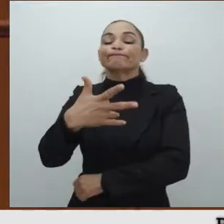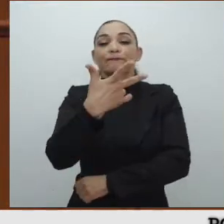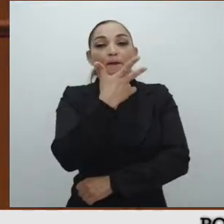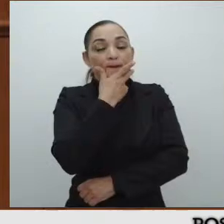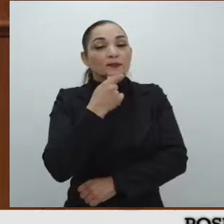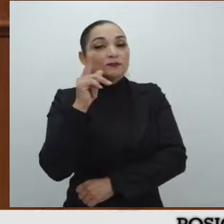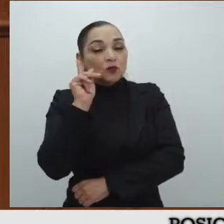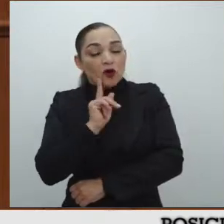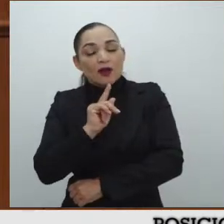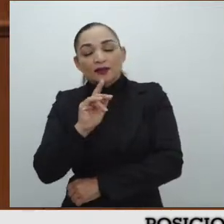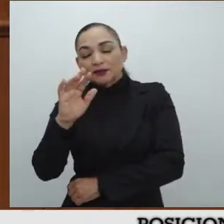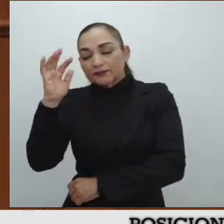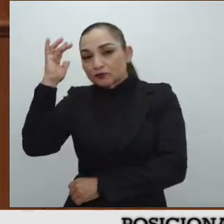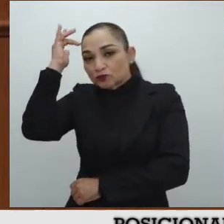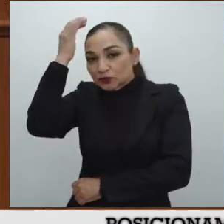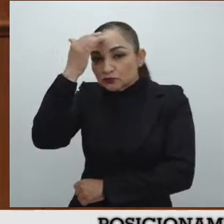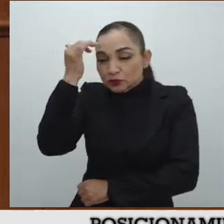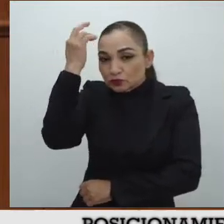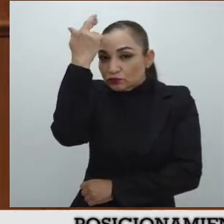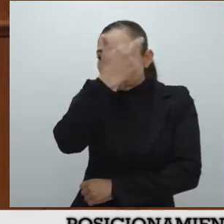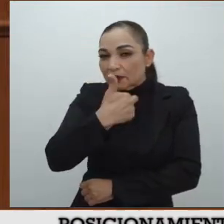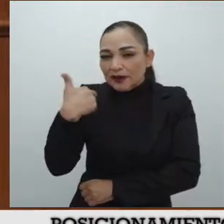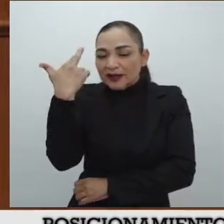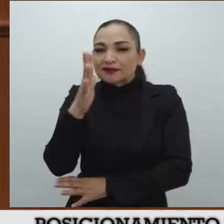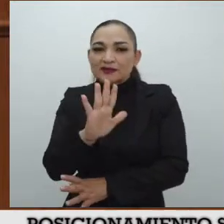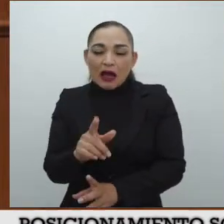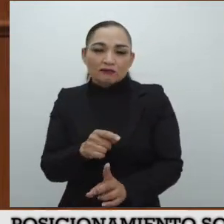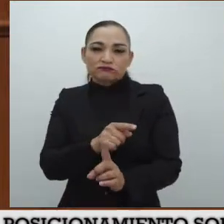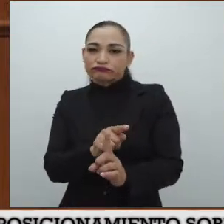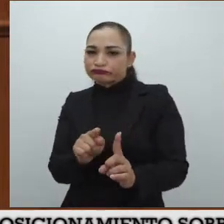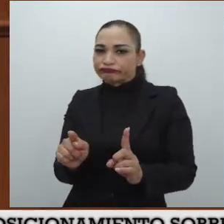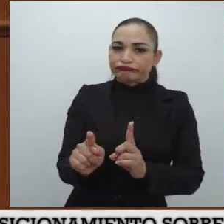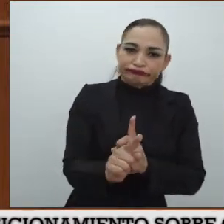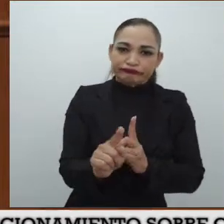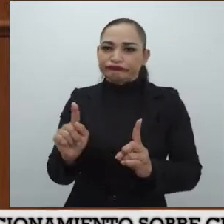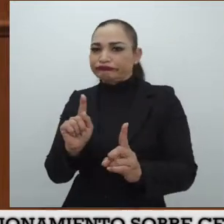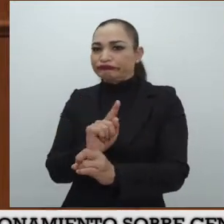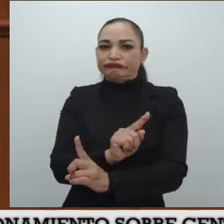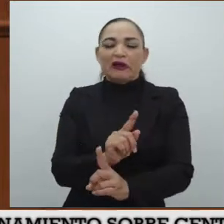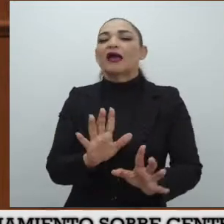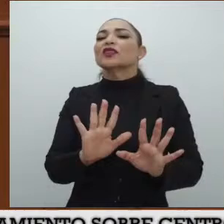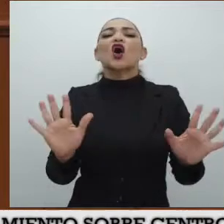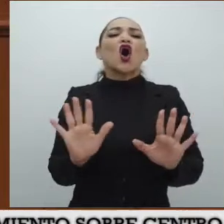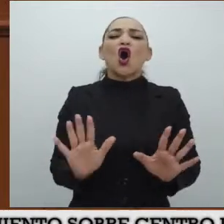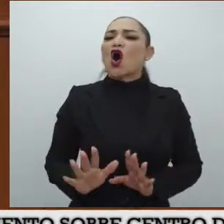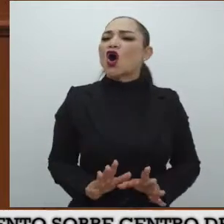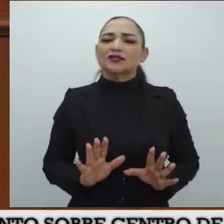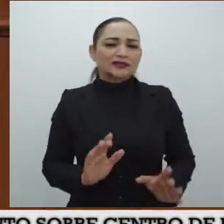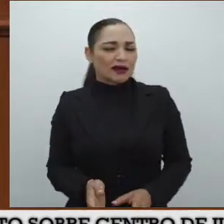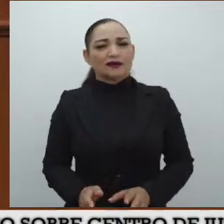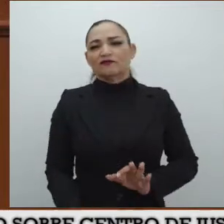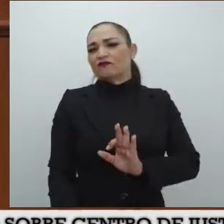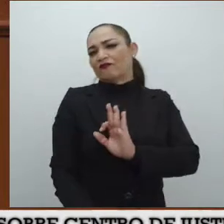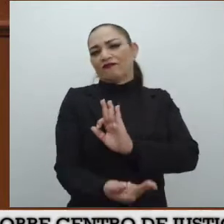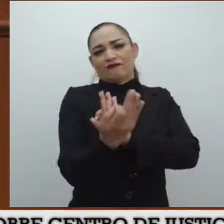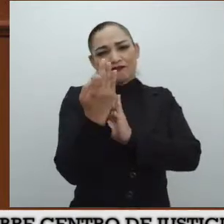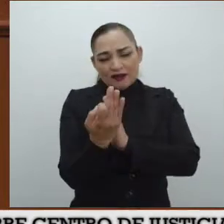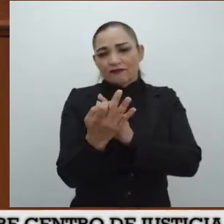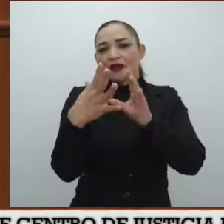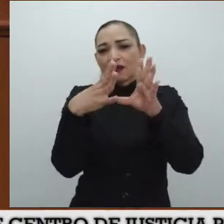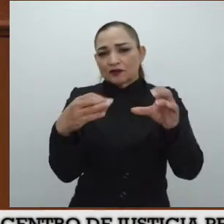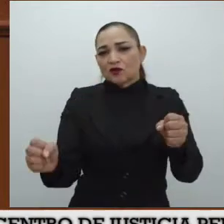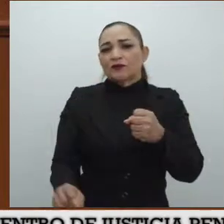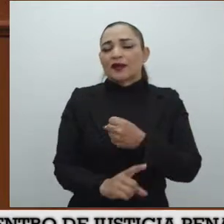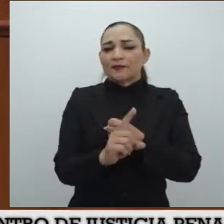sumar esfuerzos y a ya no darle más vueltas a este tema. Que se note la gestión y el interés de los diputados de